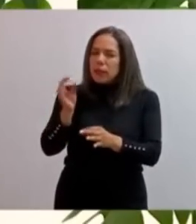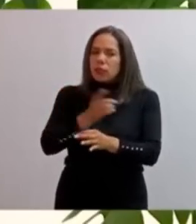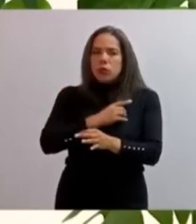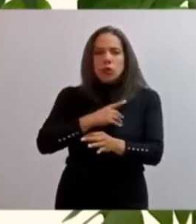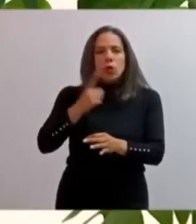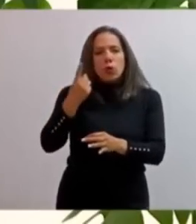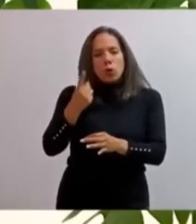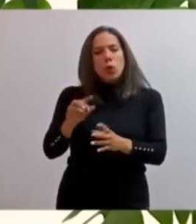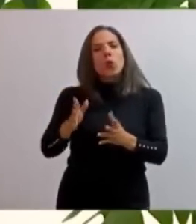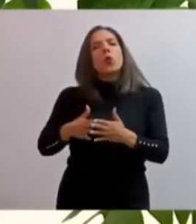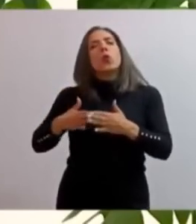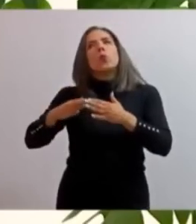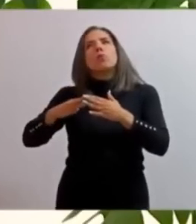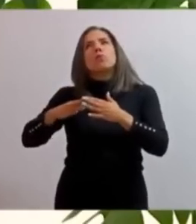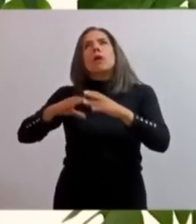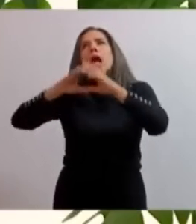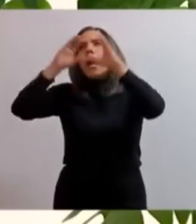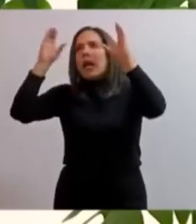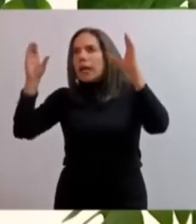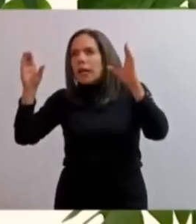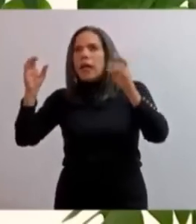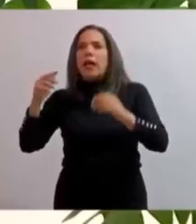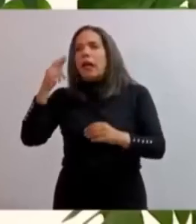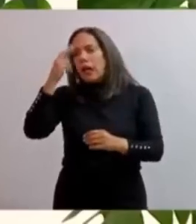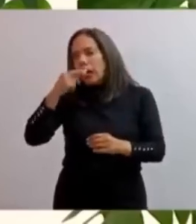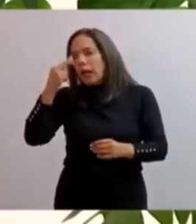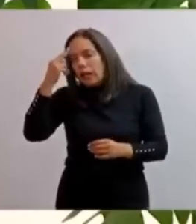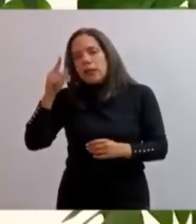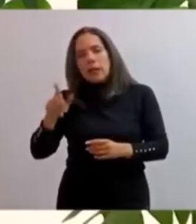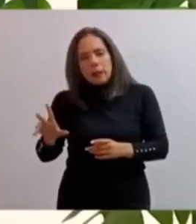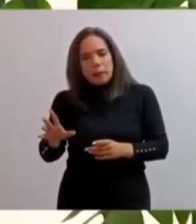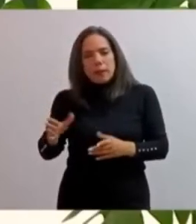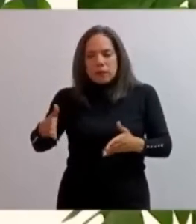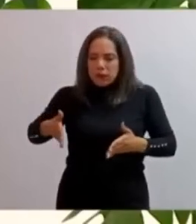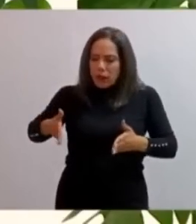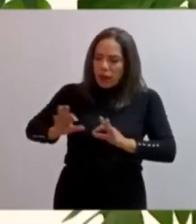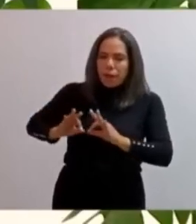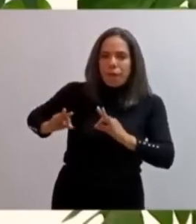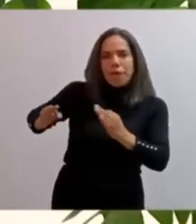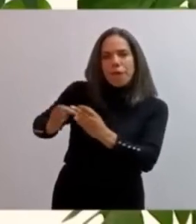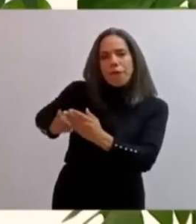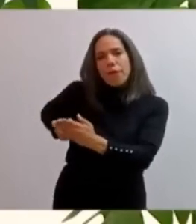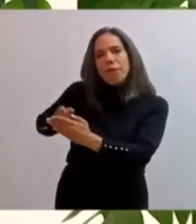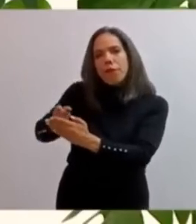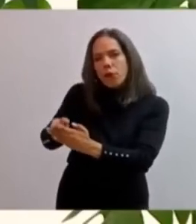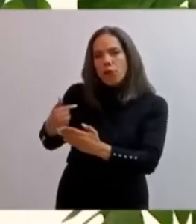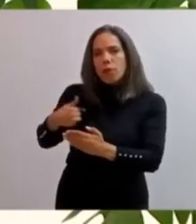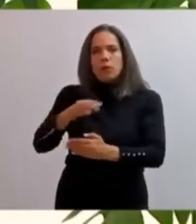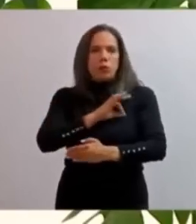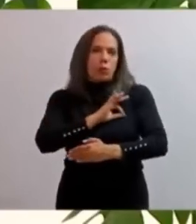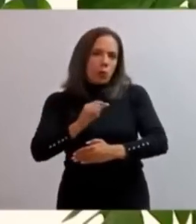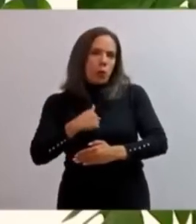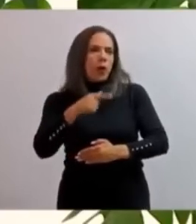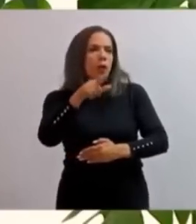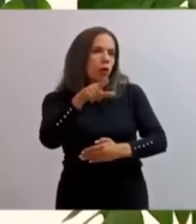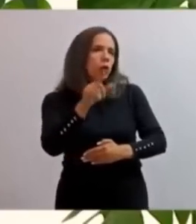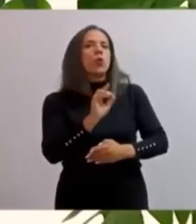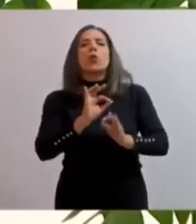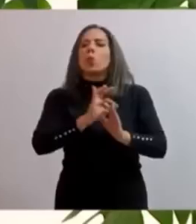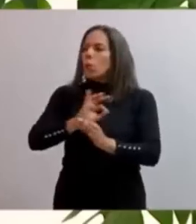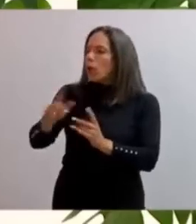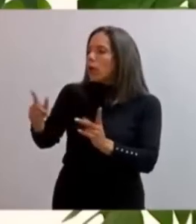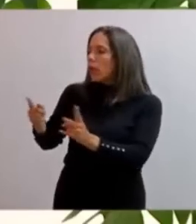donde queden claras 3, 4, 5, 10 rutas de trabajo, de manera que los